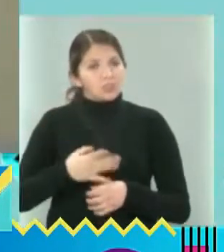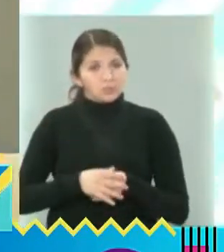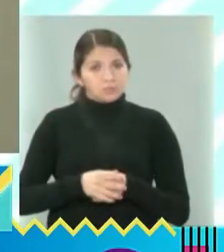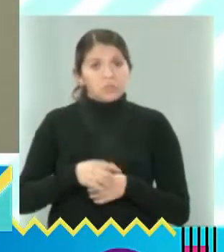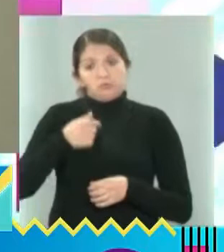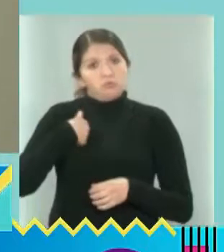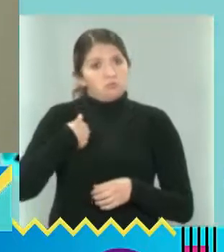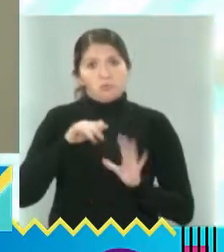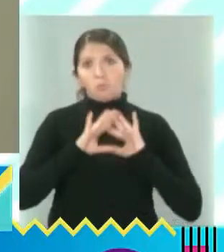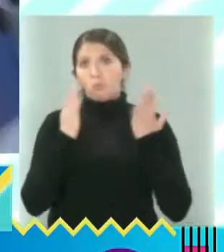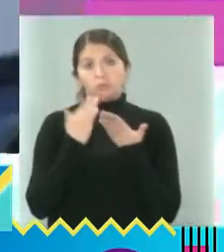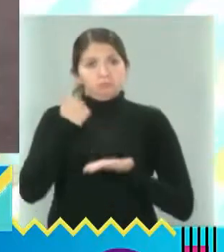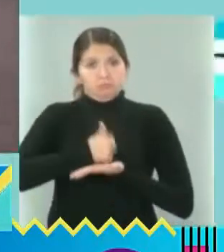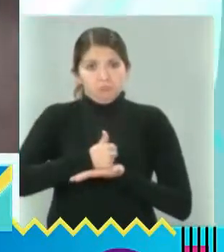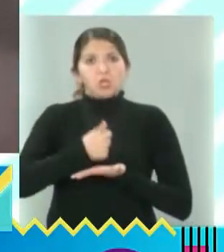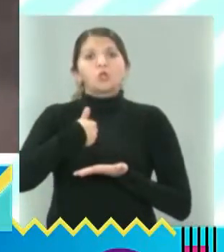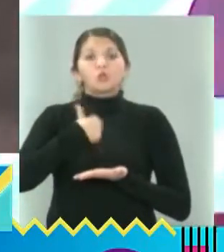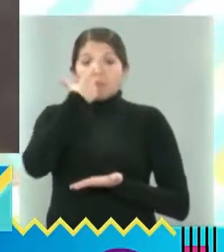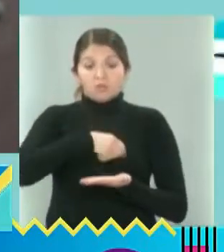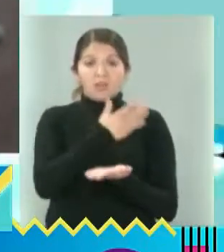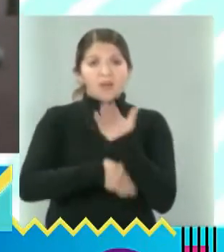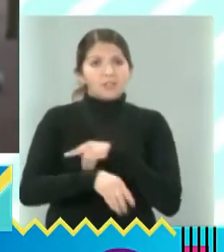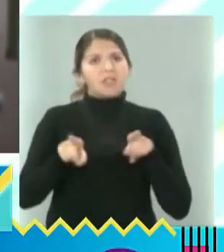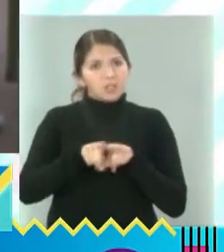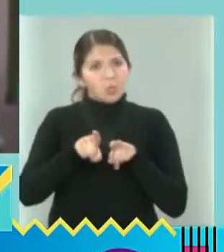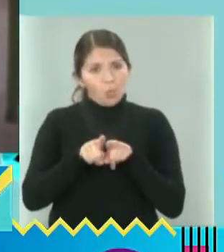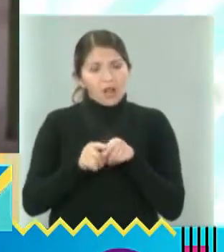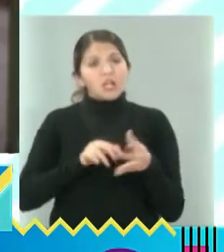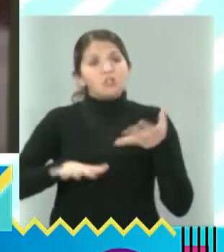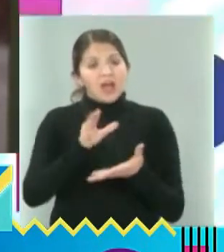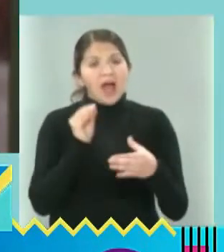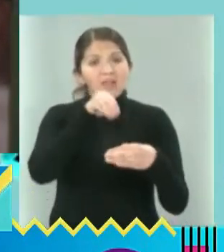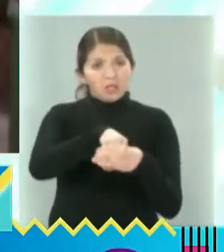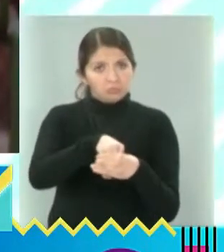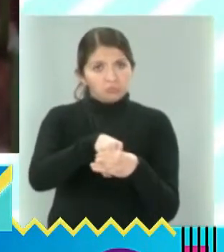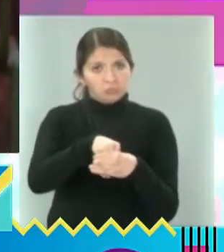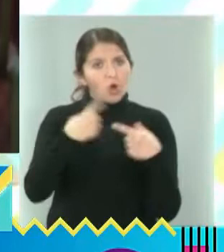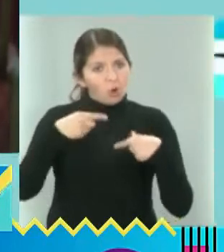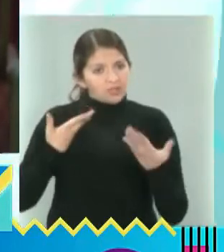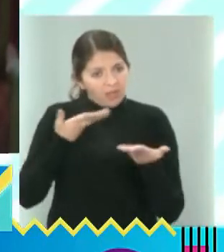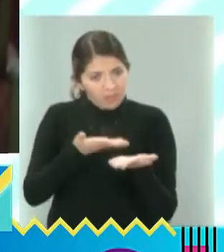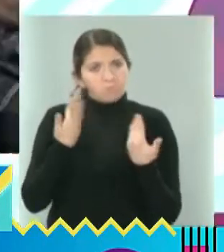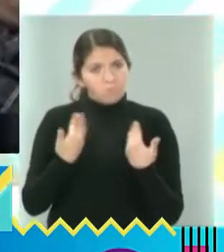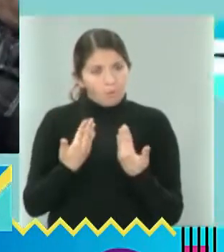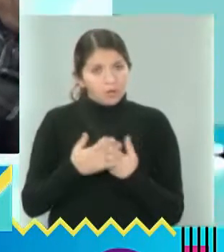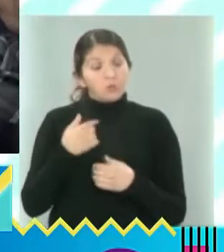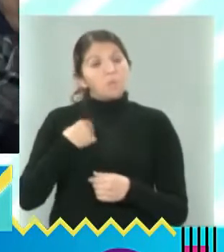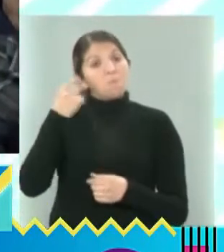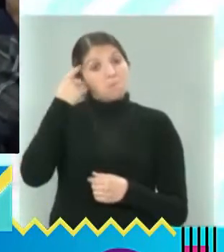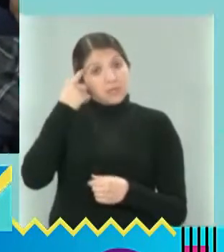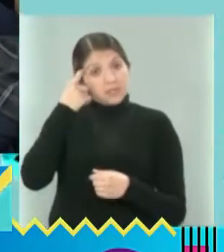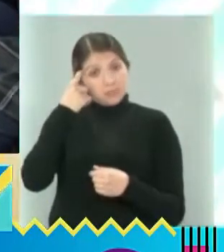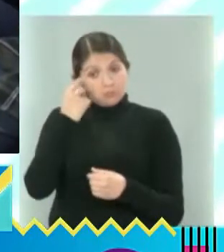el mundo, de aportarle a la sociedad lo que somos. Entonces, la receta para una buena inclusión se me ocurre que es esta mixtura